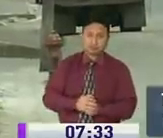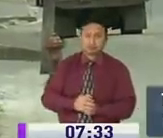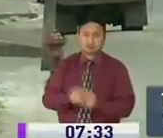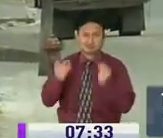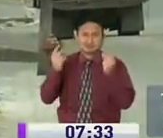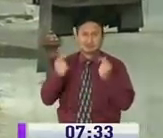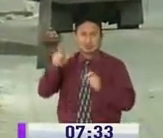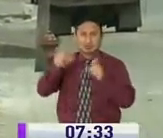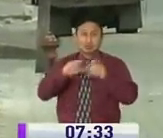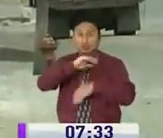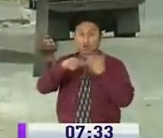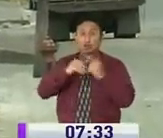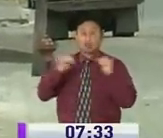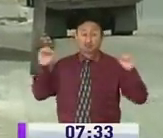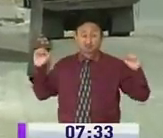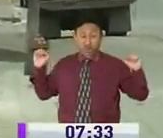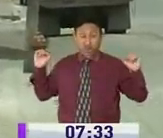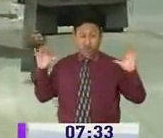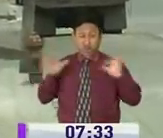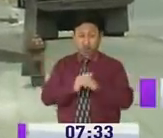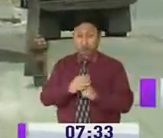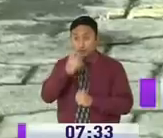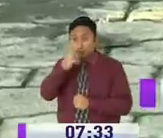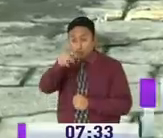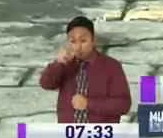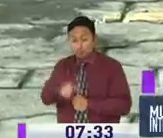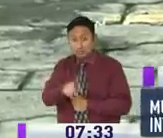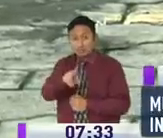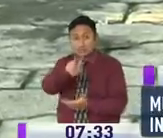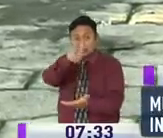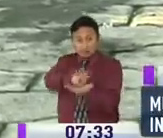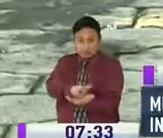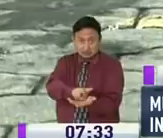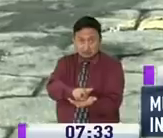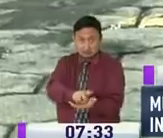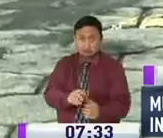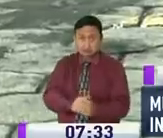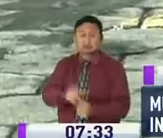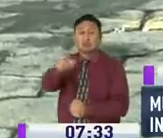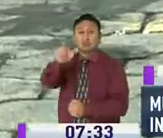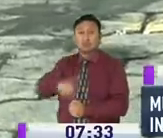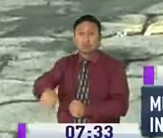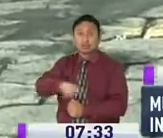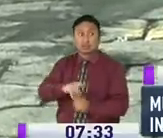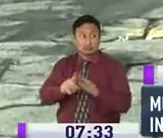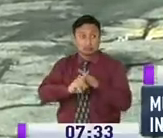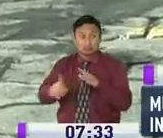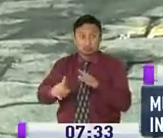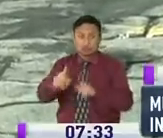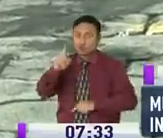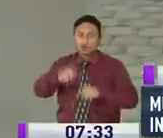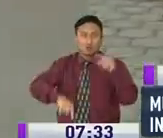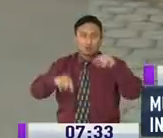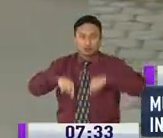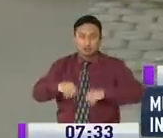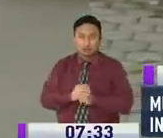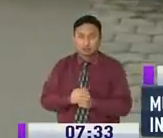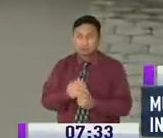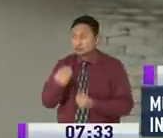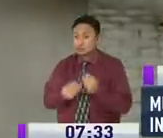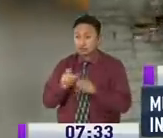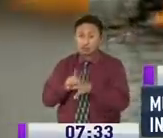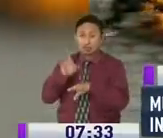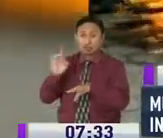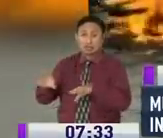salió a la calle, observó al afectado tendido en la vereda. Los delincuentes no alcanzaron a salir del lugar, intentaron esconderse dejando el